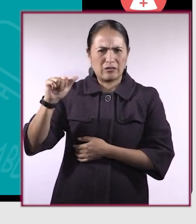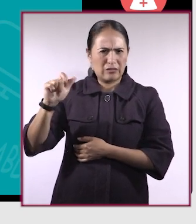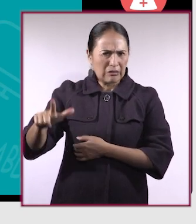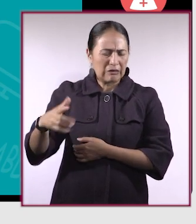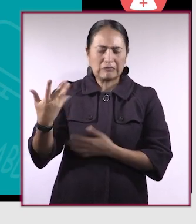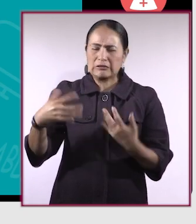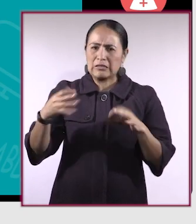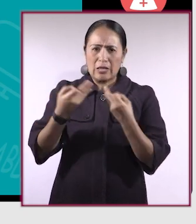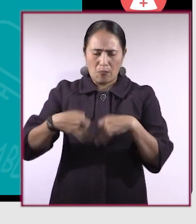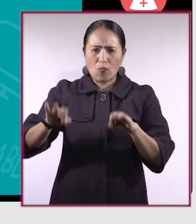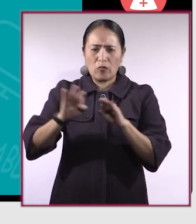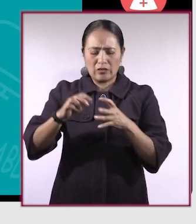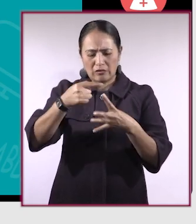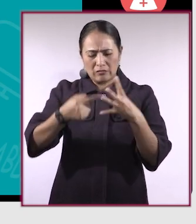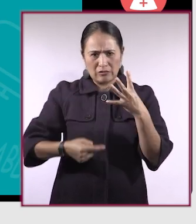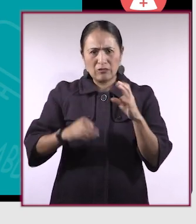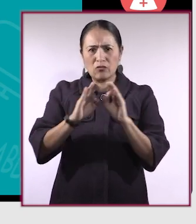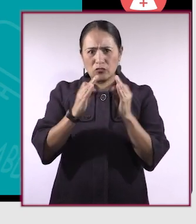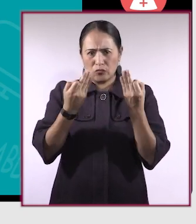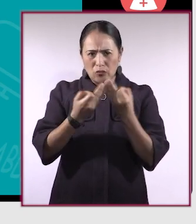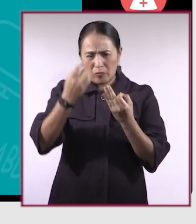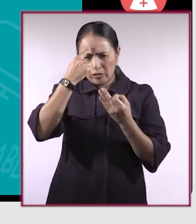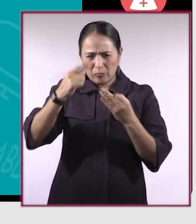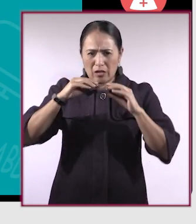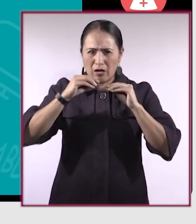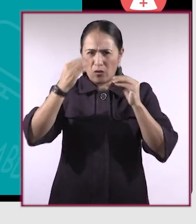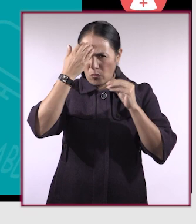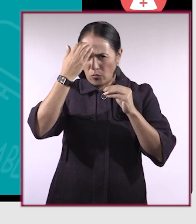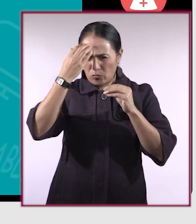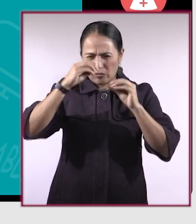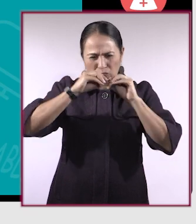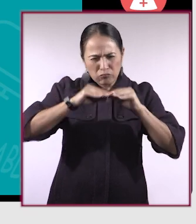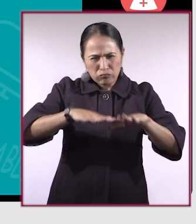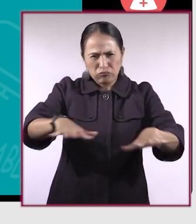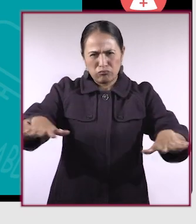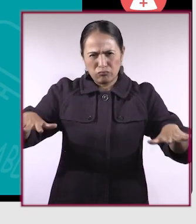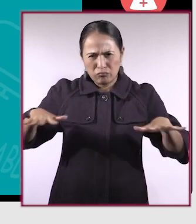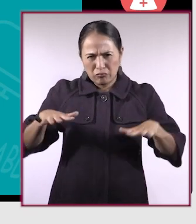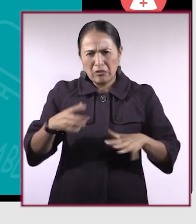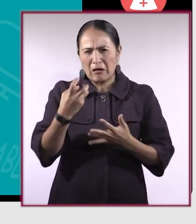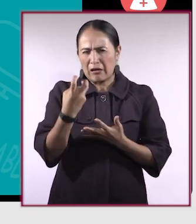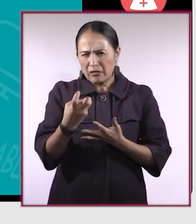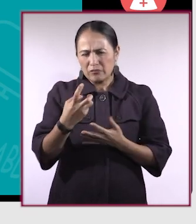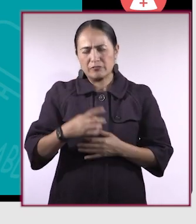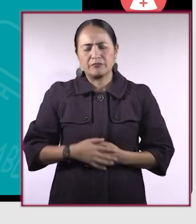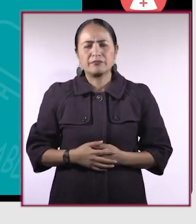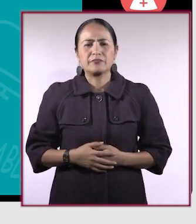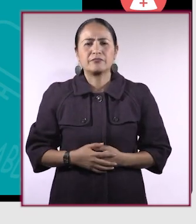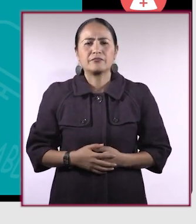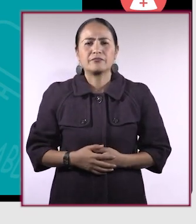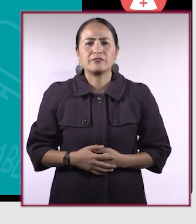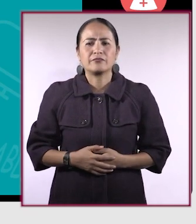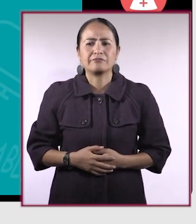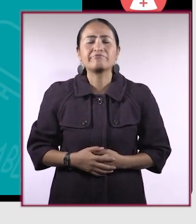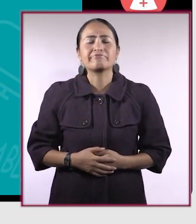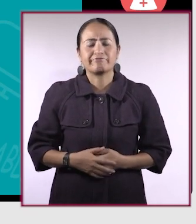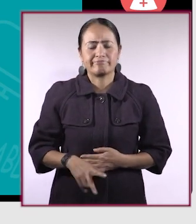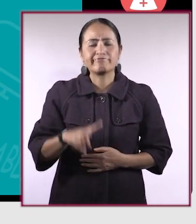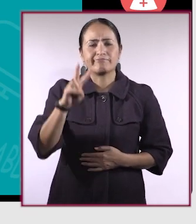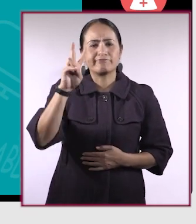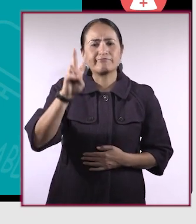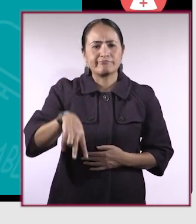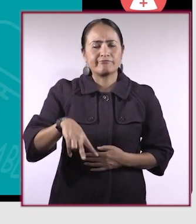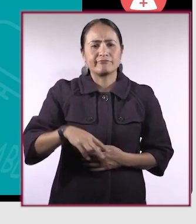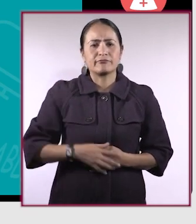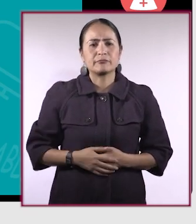muy importante, y justamente ahí están escondidos todas estas sabidurías que nos heredaron.